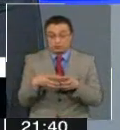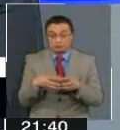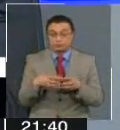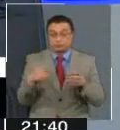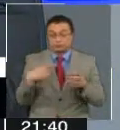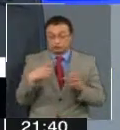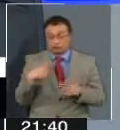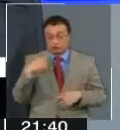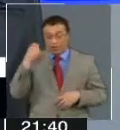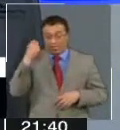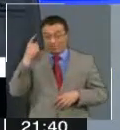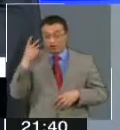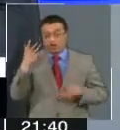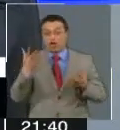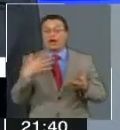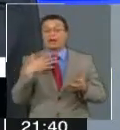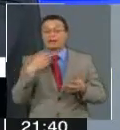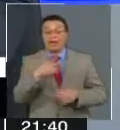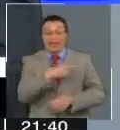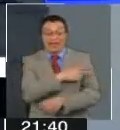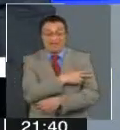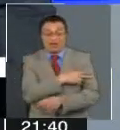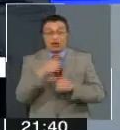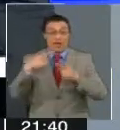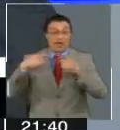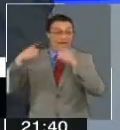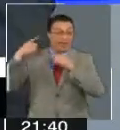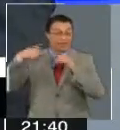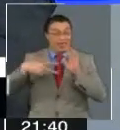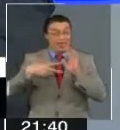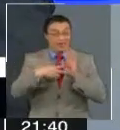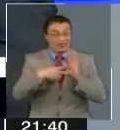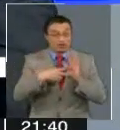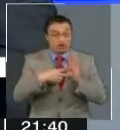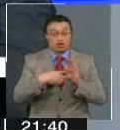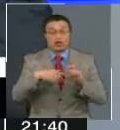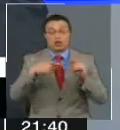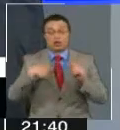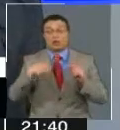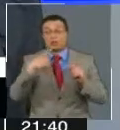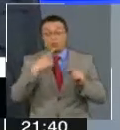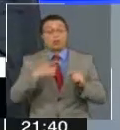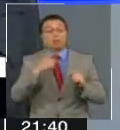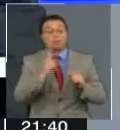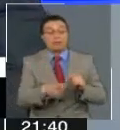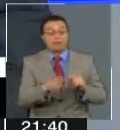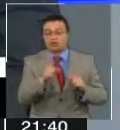lo que yo entiendo, la jefatura de ese entonces de la división y parece que toman decisiones